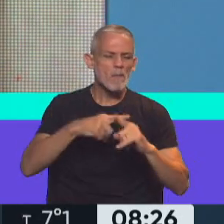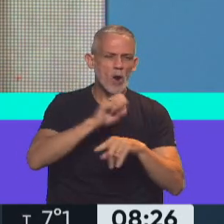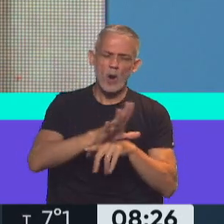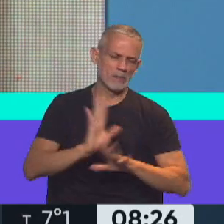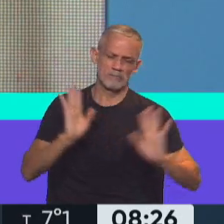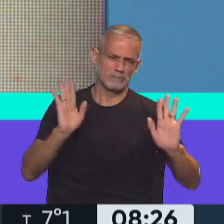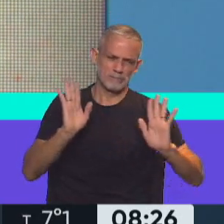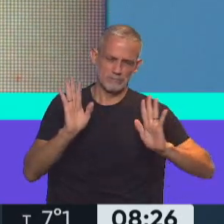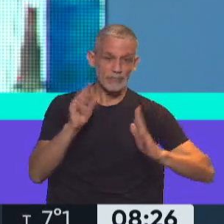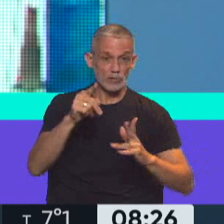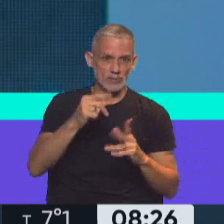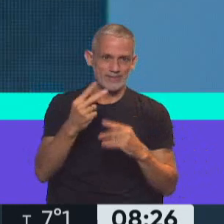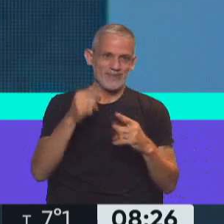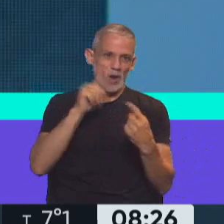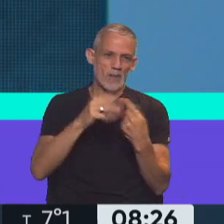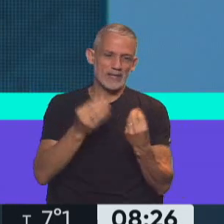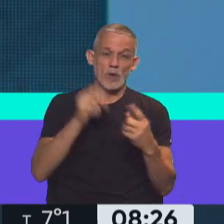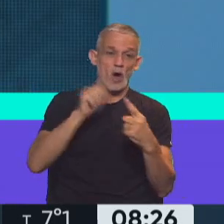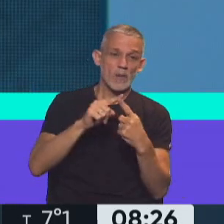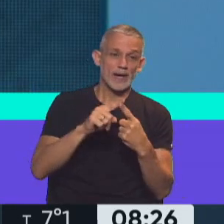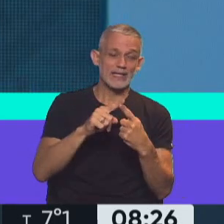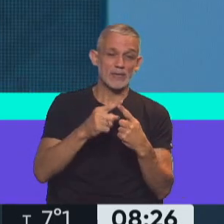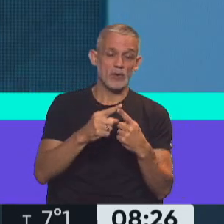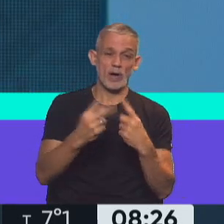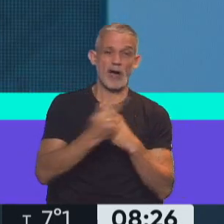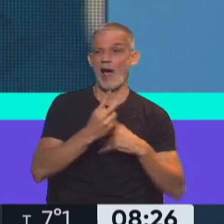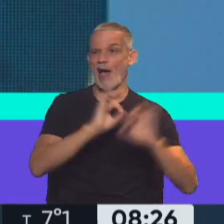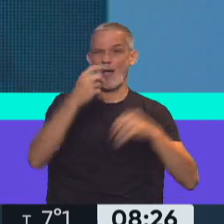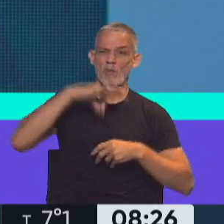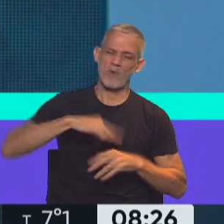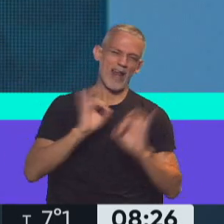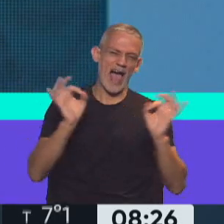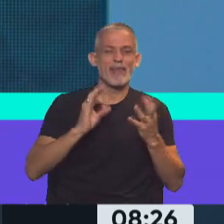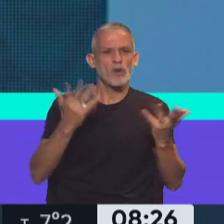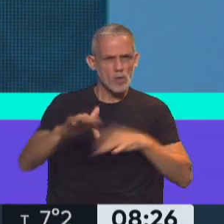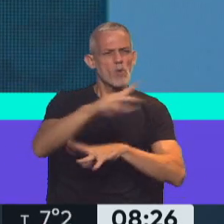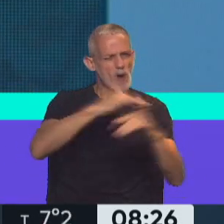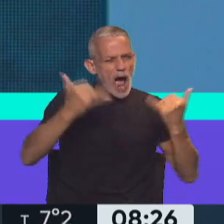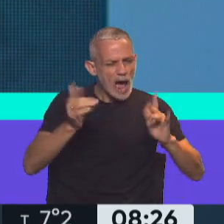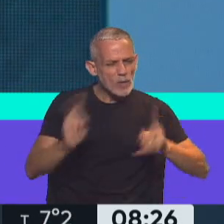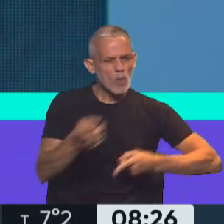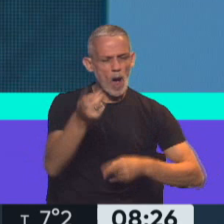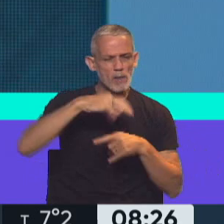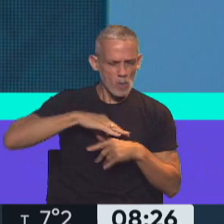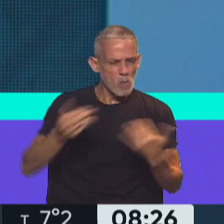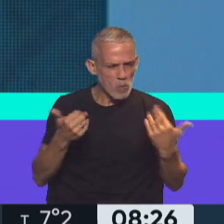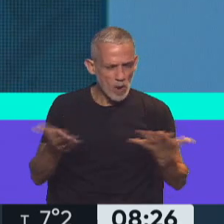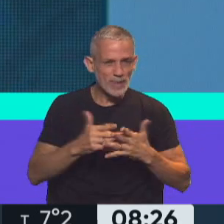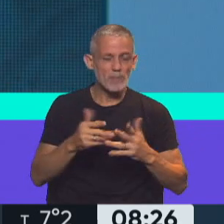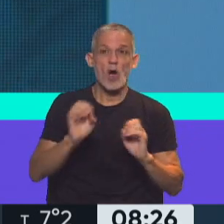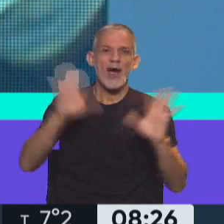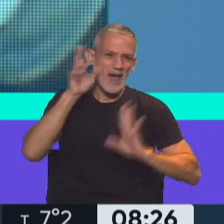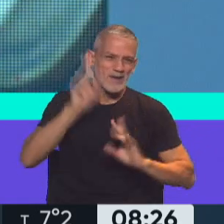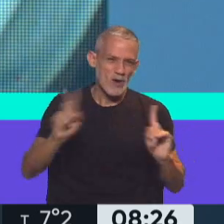El objetivo principal de las vacunas no es un objetivo esterilizante en cuanto a disminuir la circulación, pero lo que sí es cierto, que lo decía el